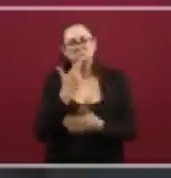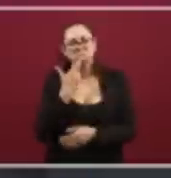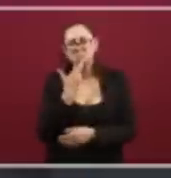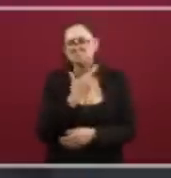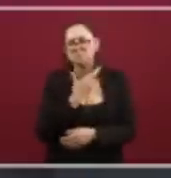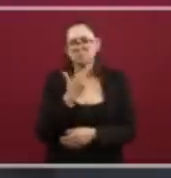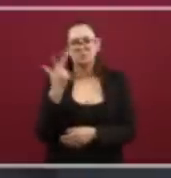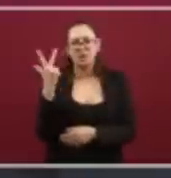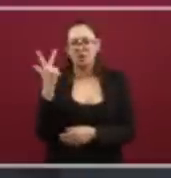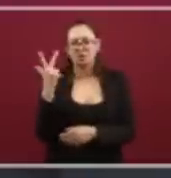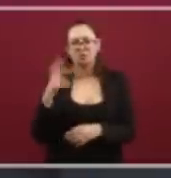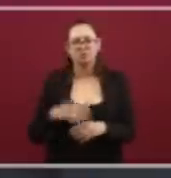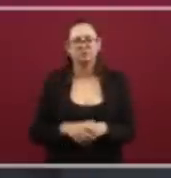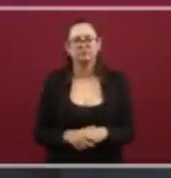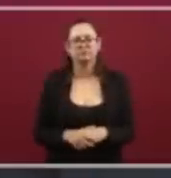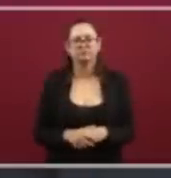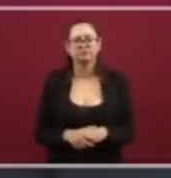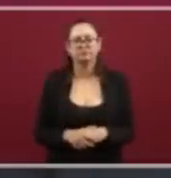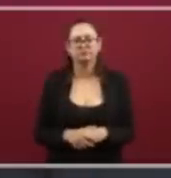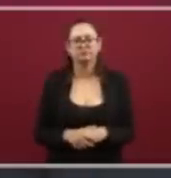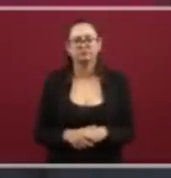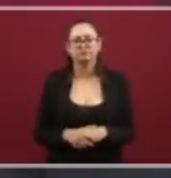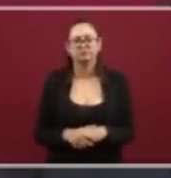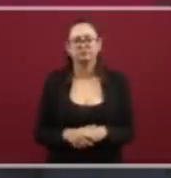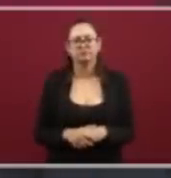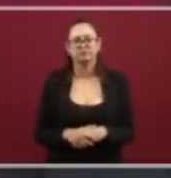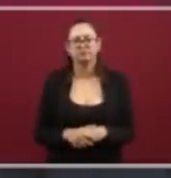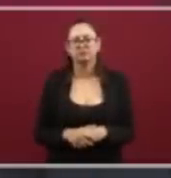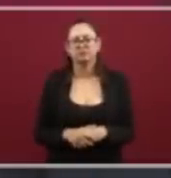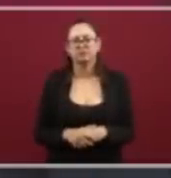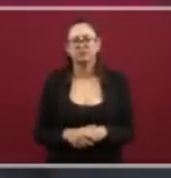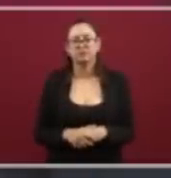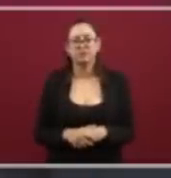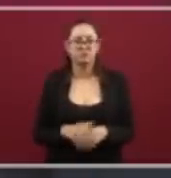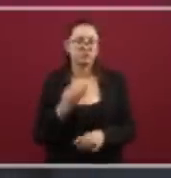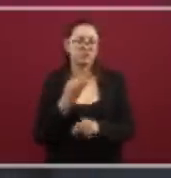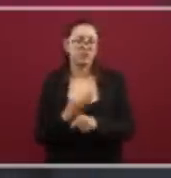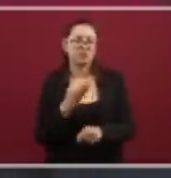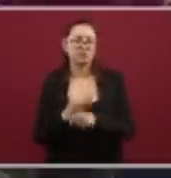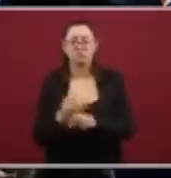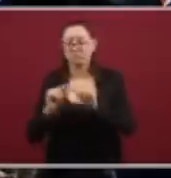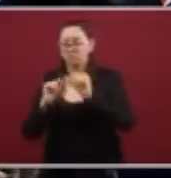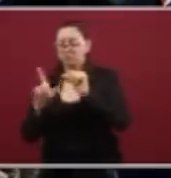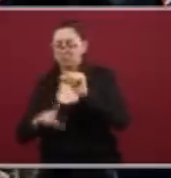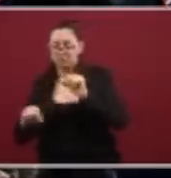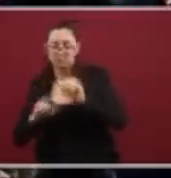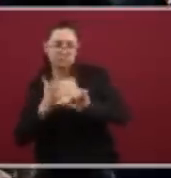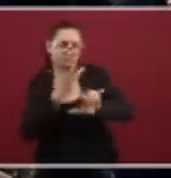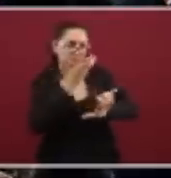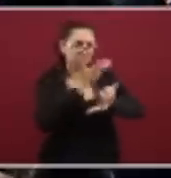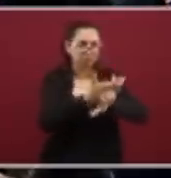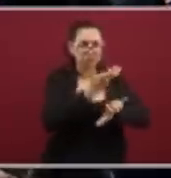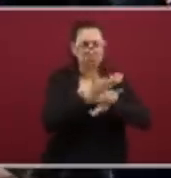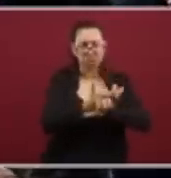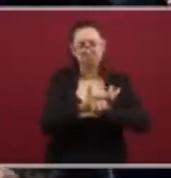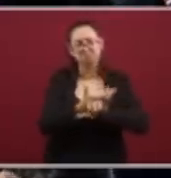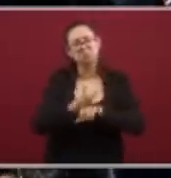eso es lo mejor y en este caso nosotros queremos mantener